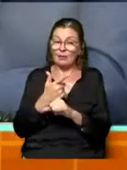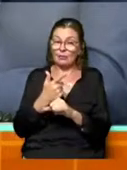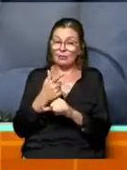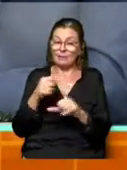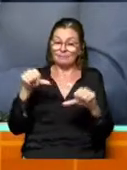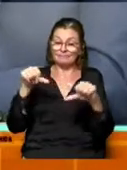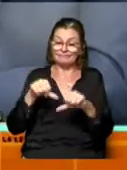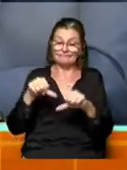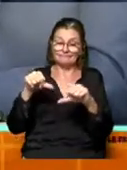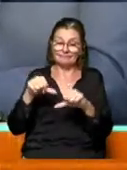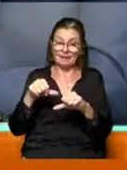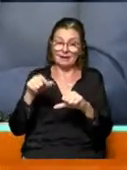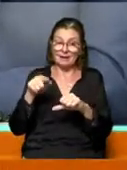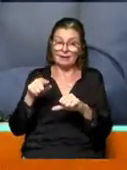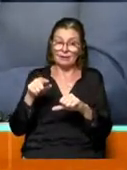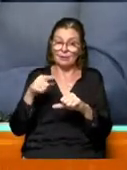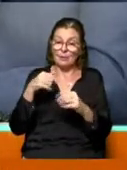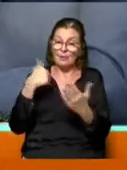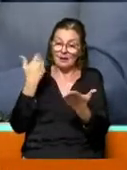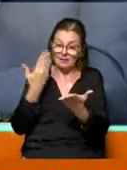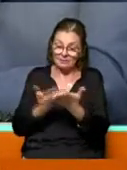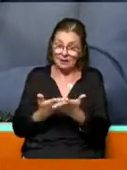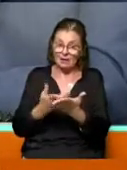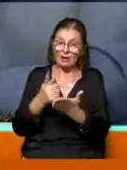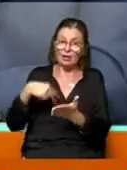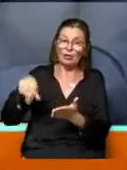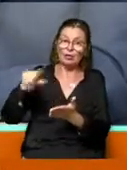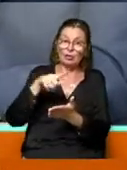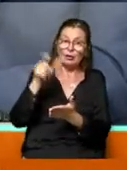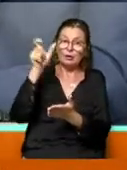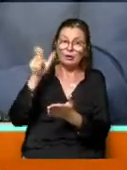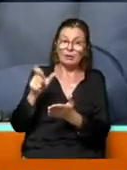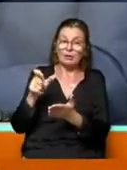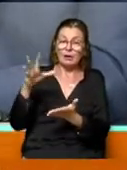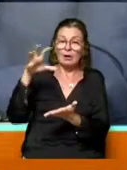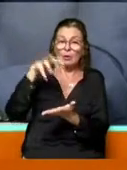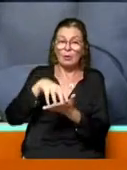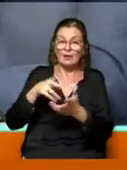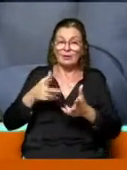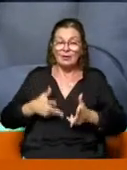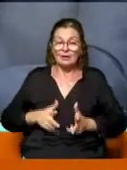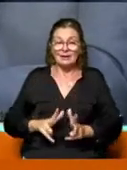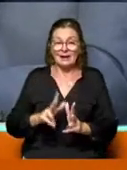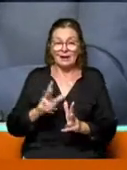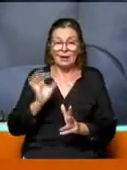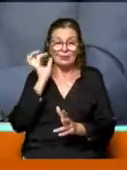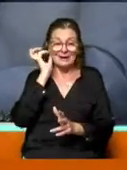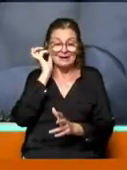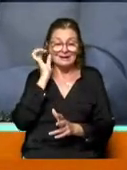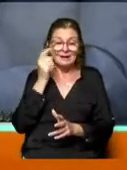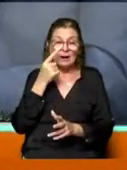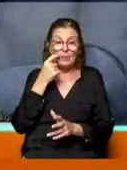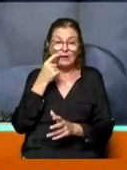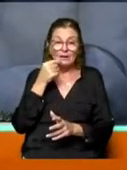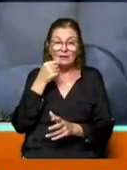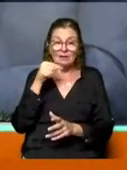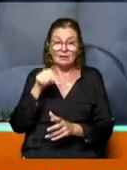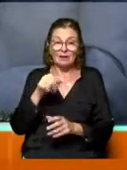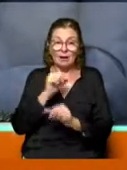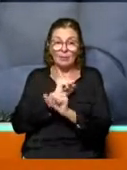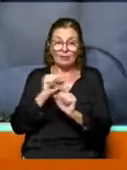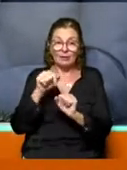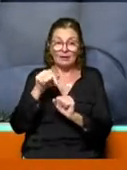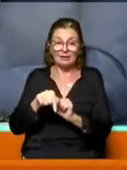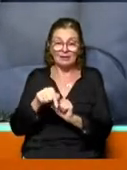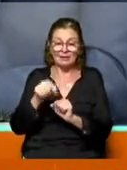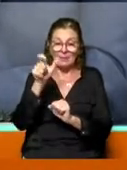injusta, y eso es un replanteo a la ciudadanía, que el lugar donde nazca un niño o una niña condicione las posibilidades que ese